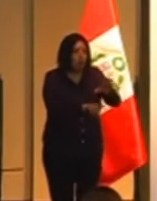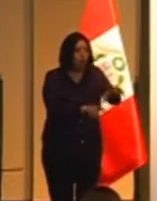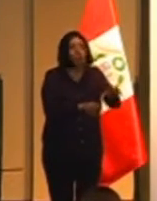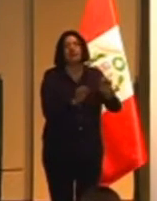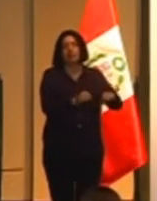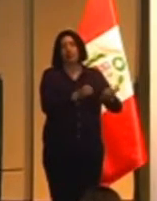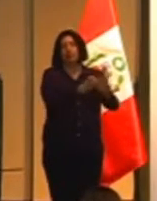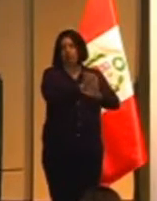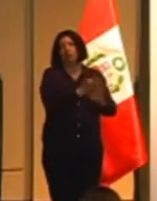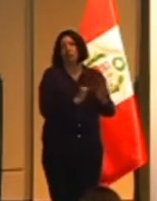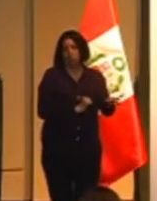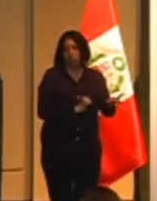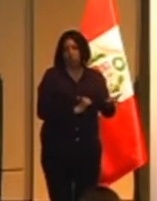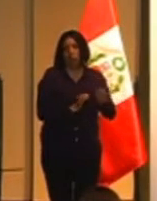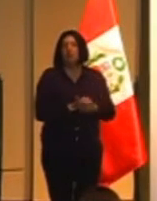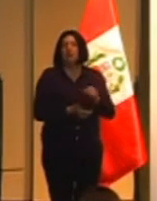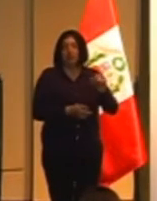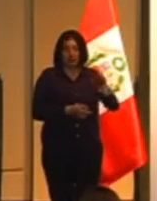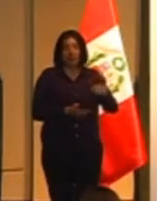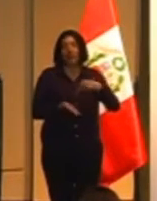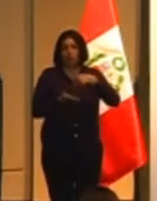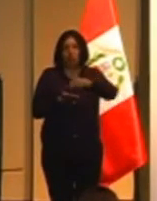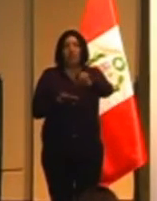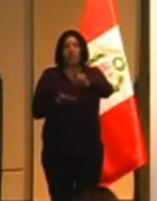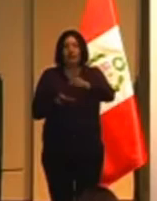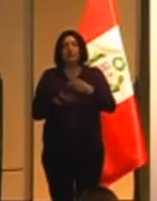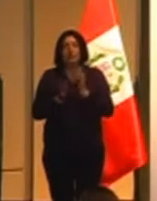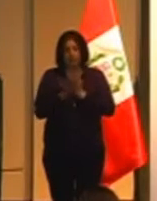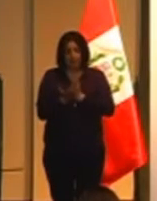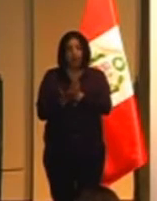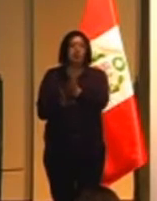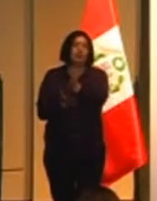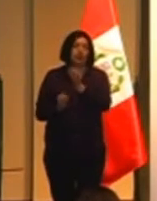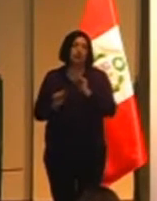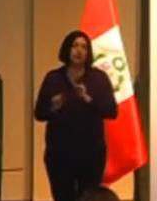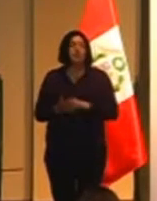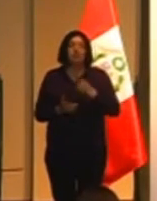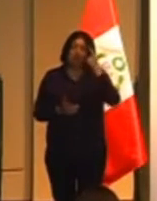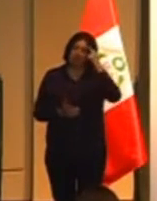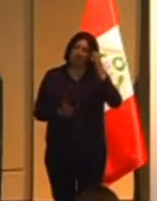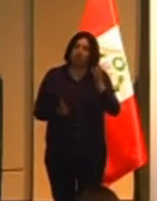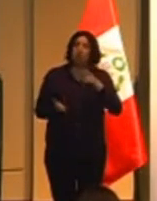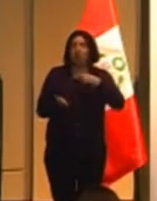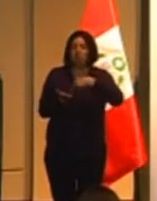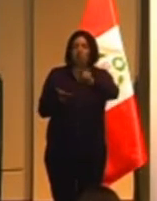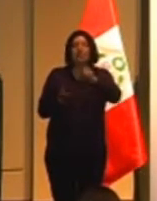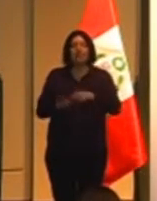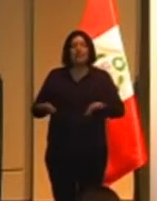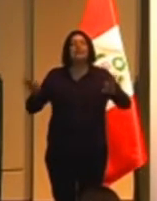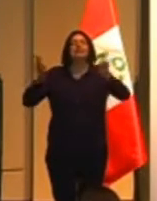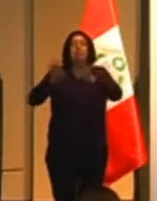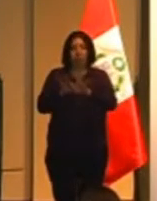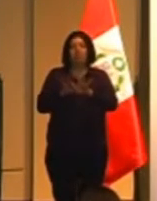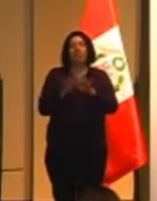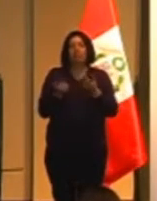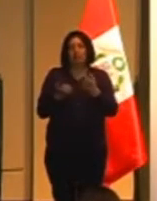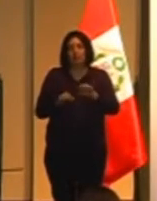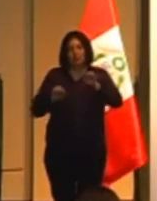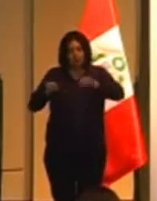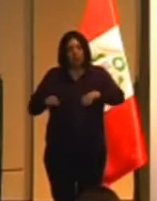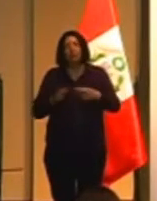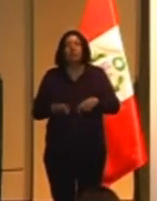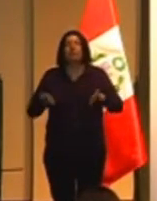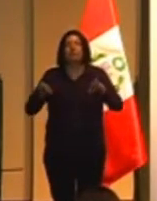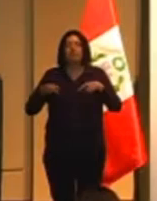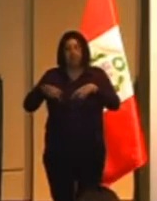es el seguro. Entonces, esta ordenanza va en esa línea y creo que es una ordenanza muy importante que nos va a permitir